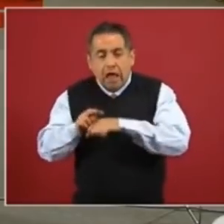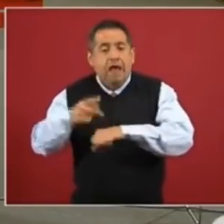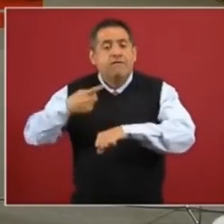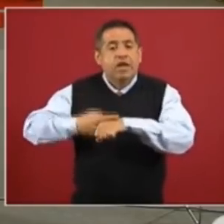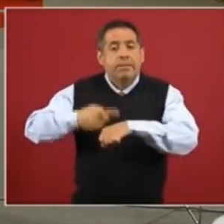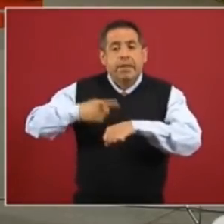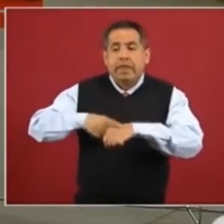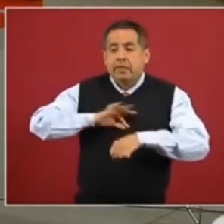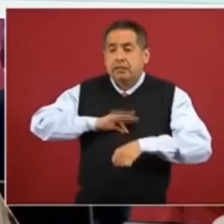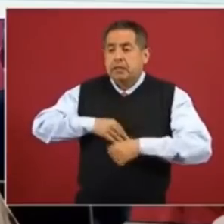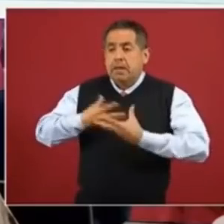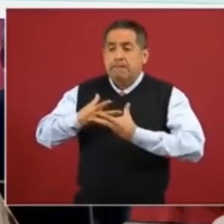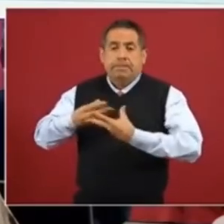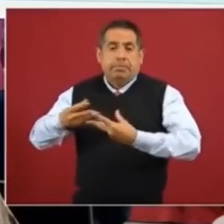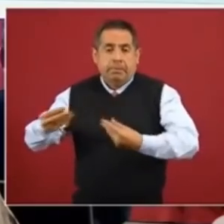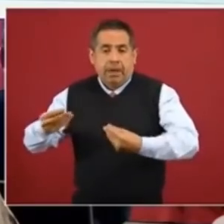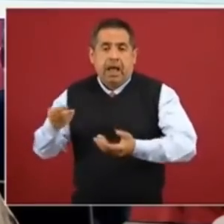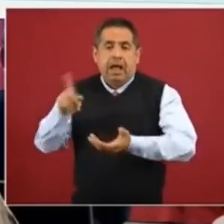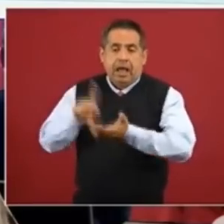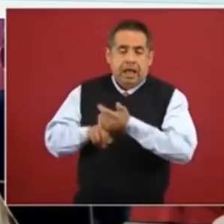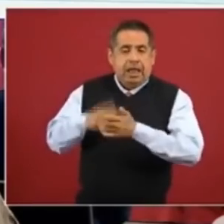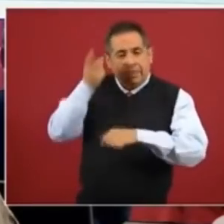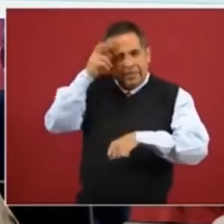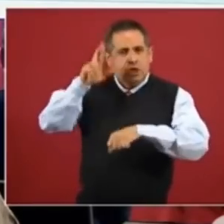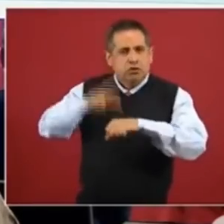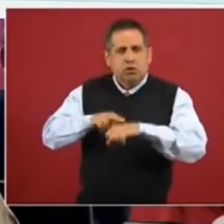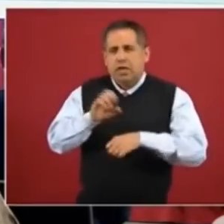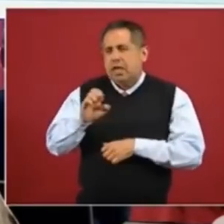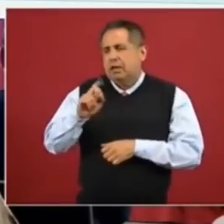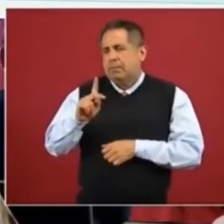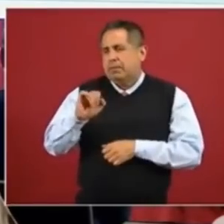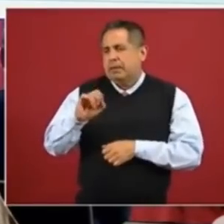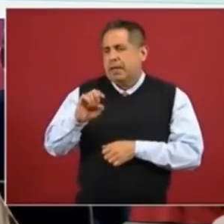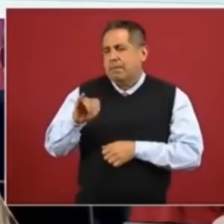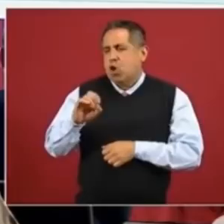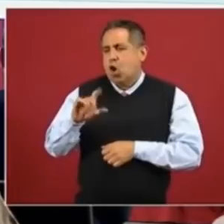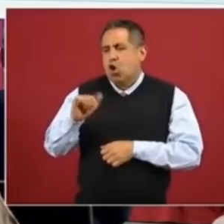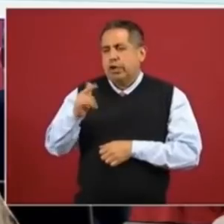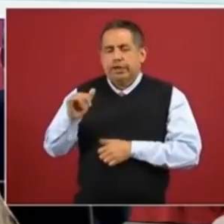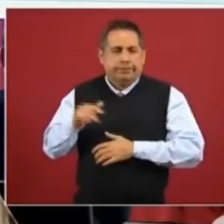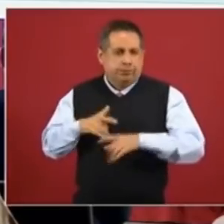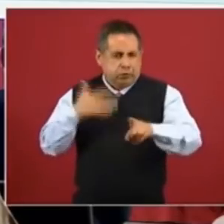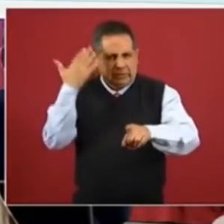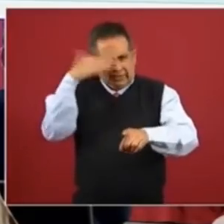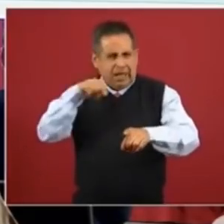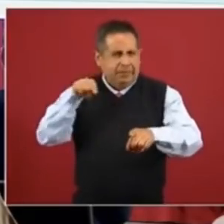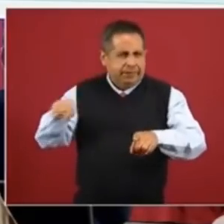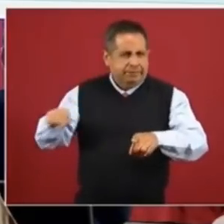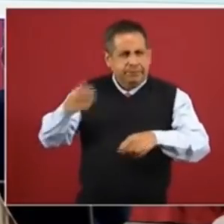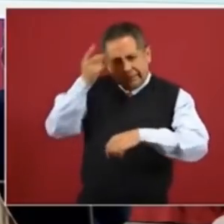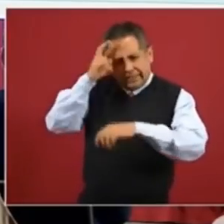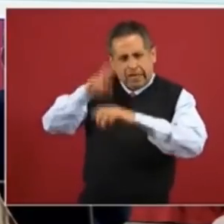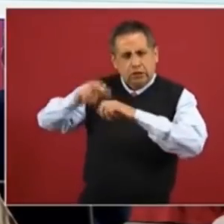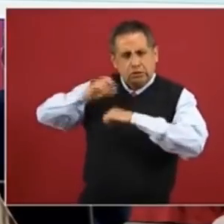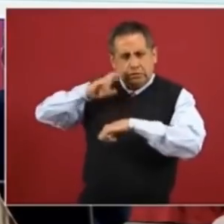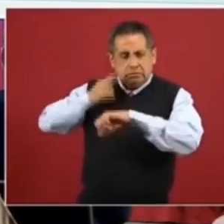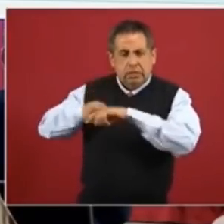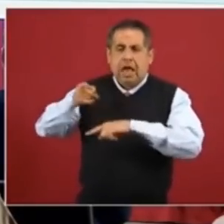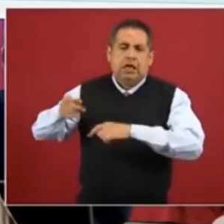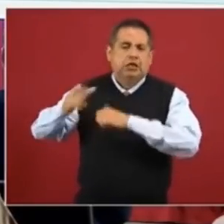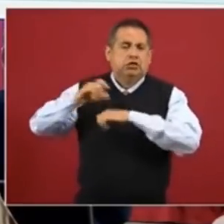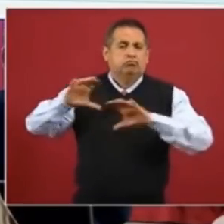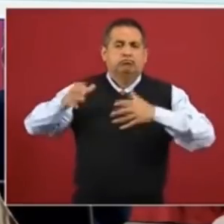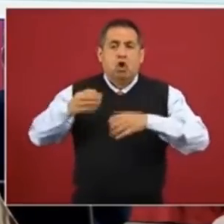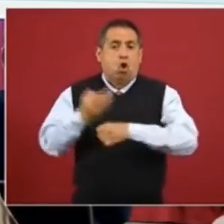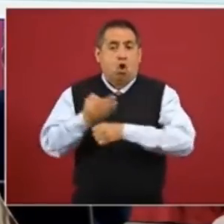Enfermedades Transmisibles en la Dirección General de Epidemiología. Seguramente ustedes saben que la Dirección General de Epidemiología es la instancia que